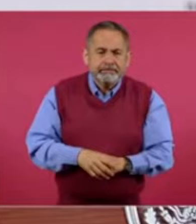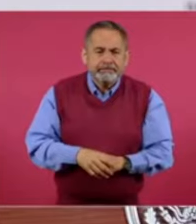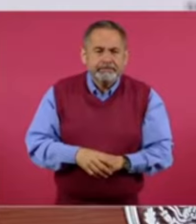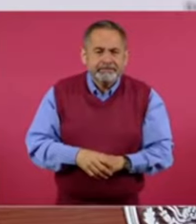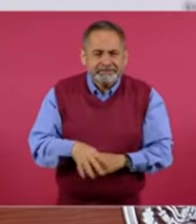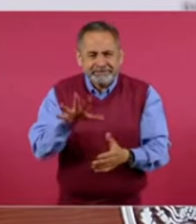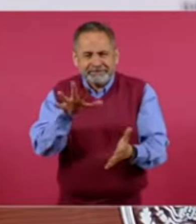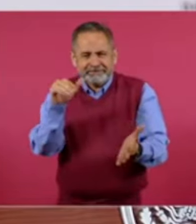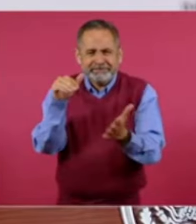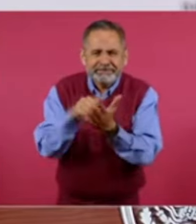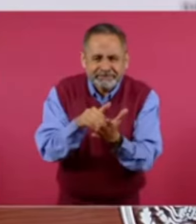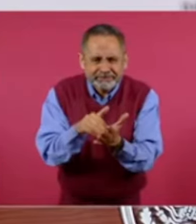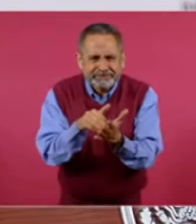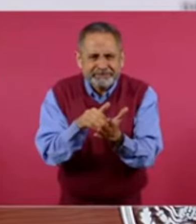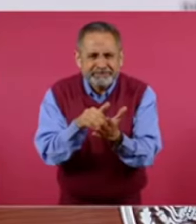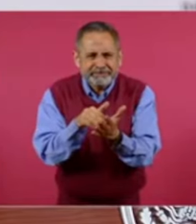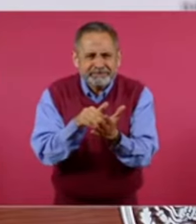Cinco mil